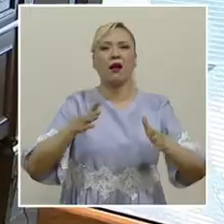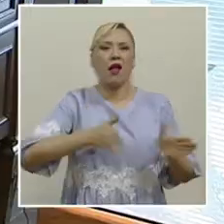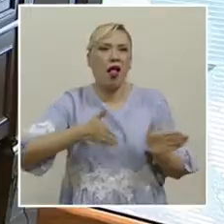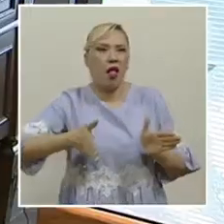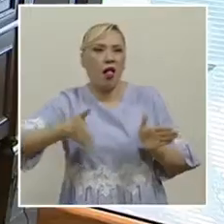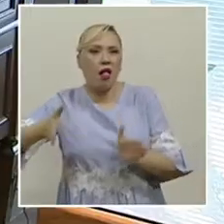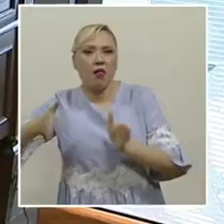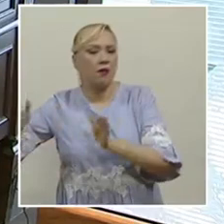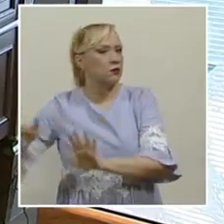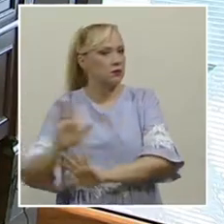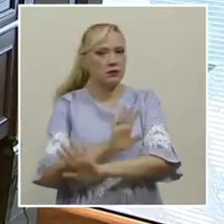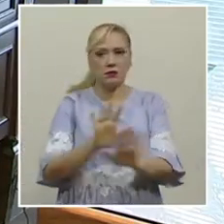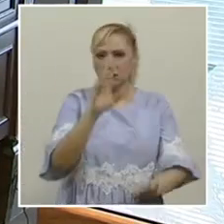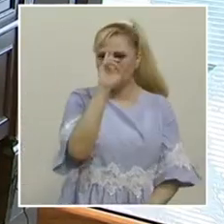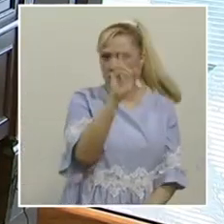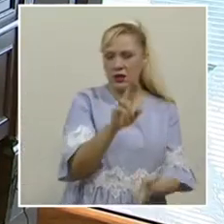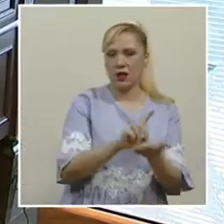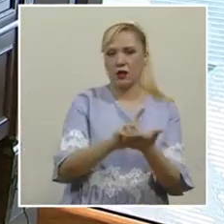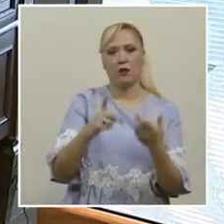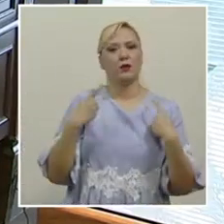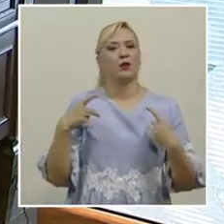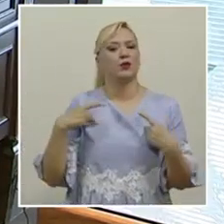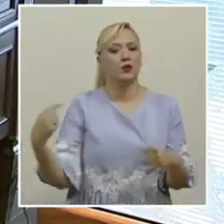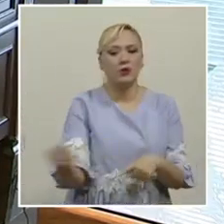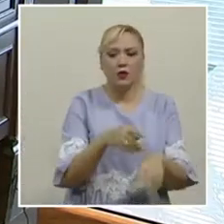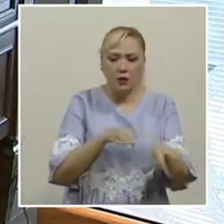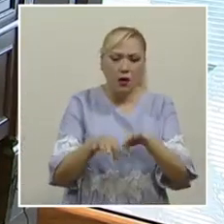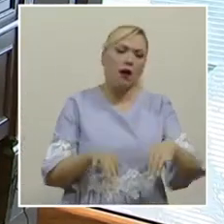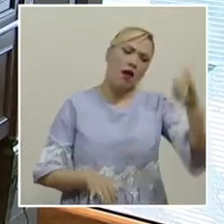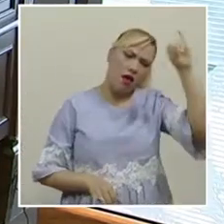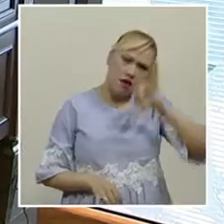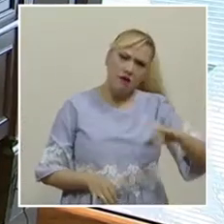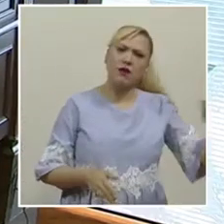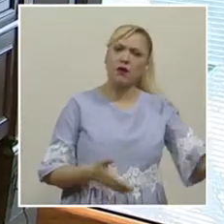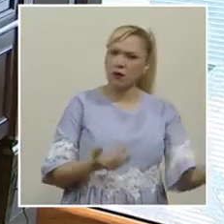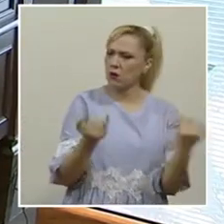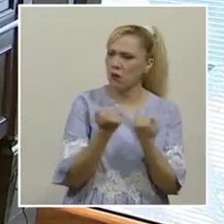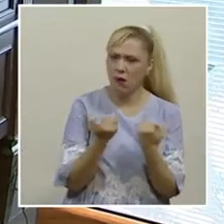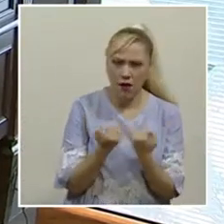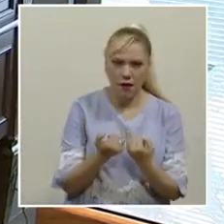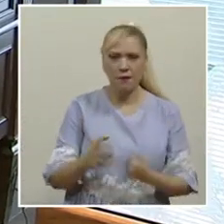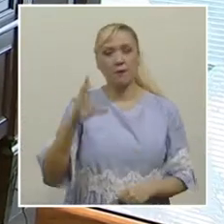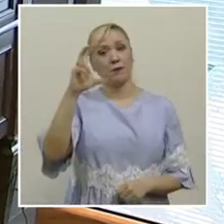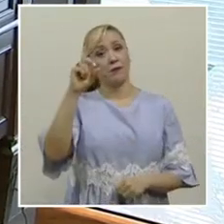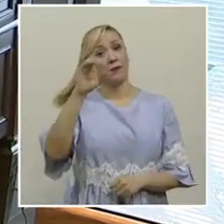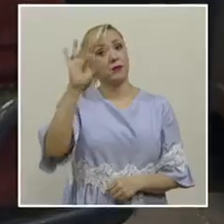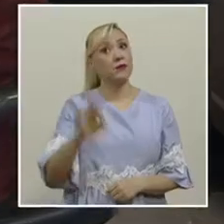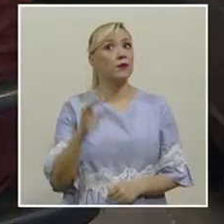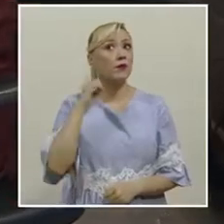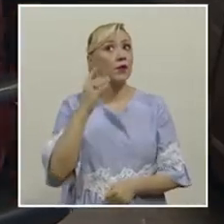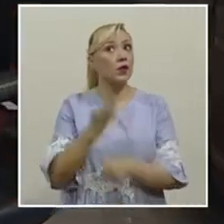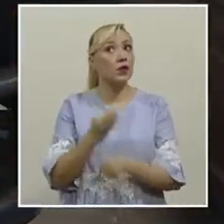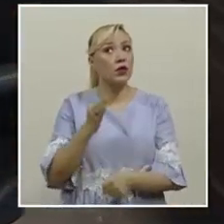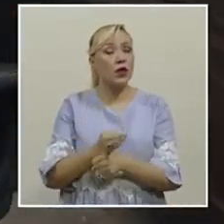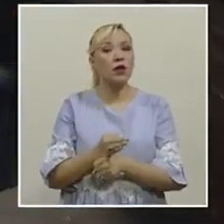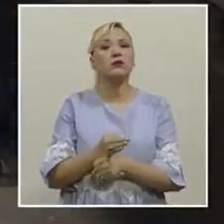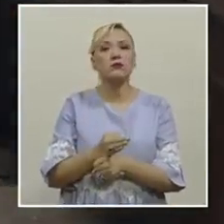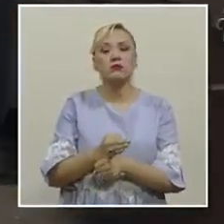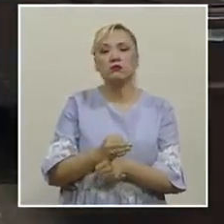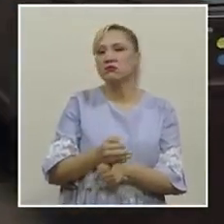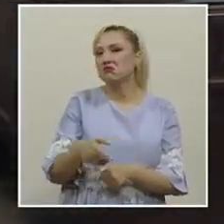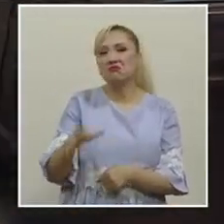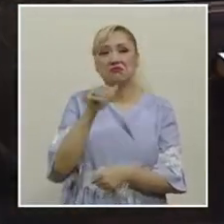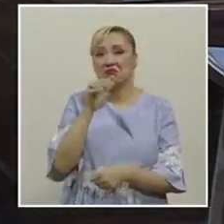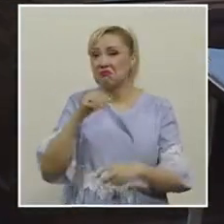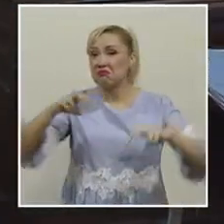representación y respeto a los derechos de trabajadores y patrones. Actualmente solo el 30% de los conflictos laborales que no se